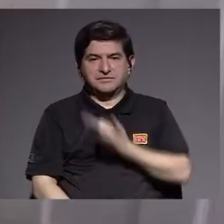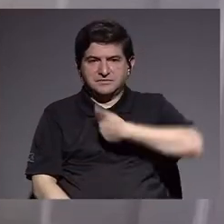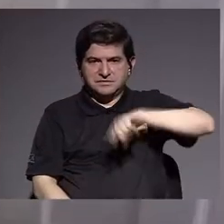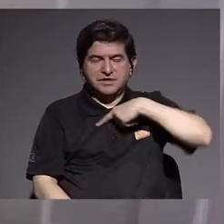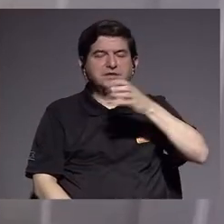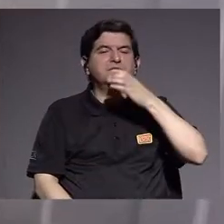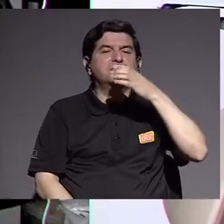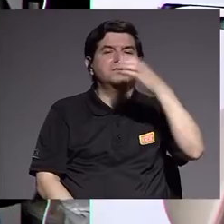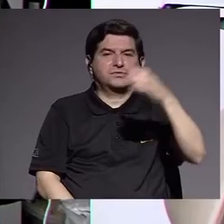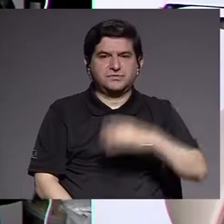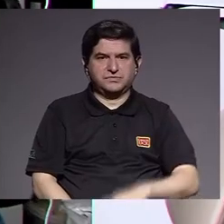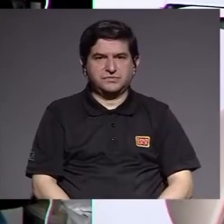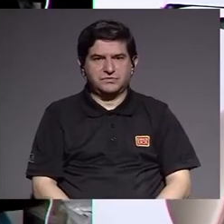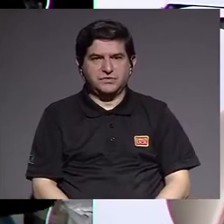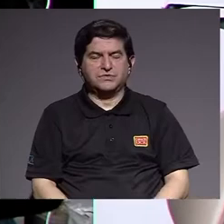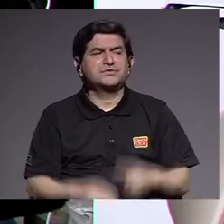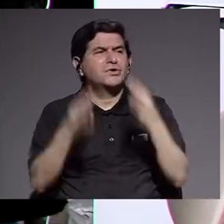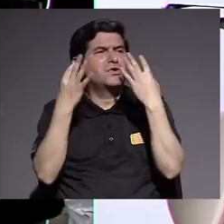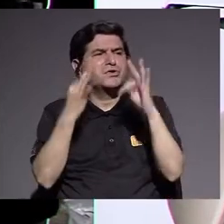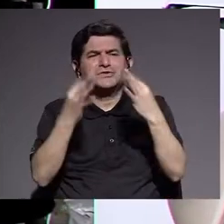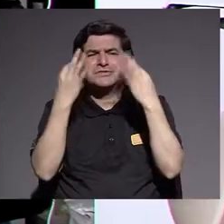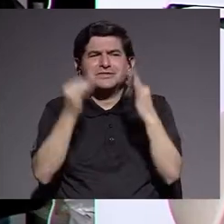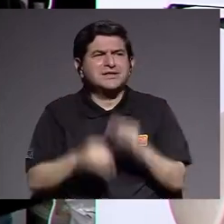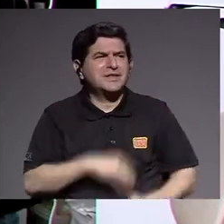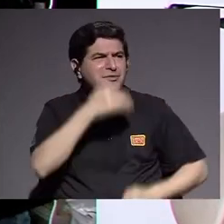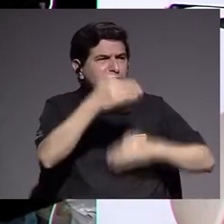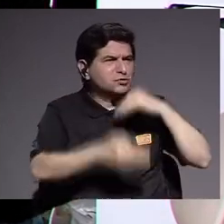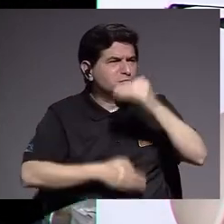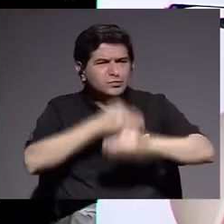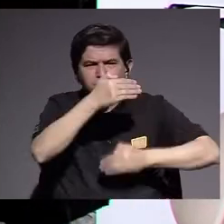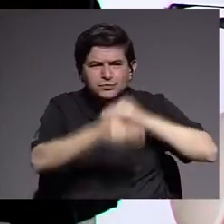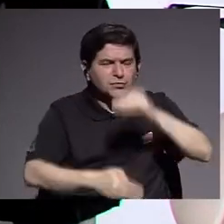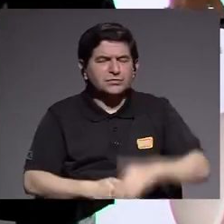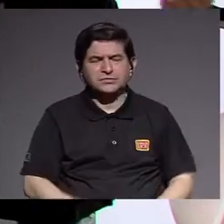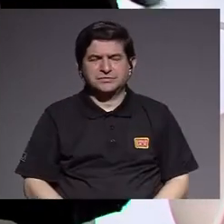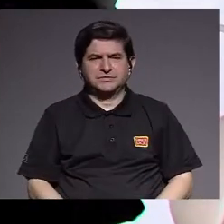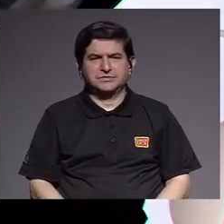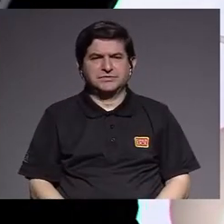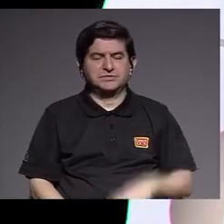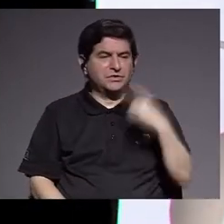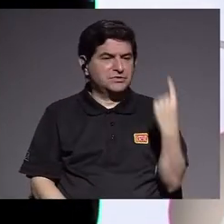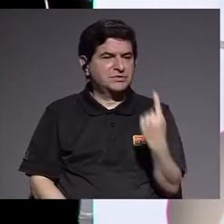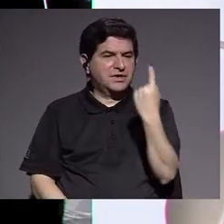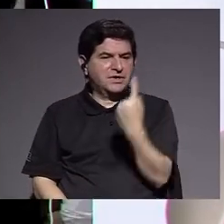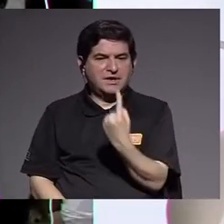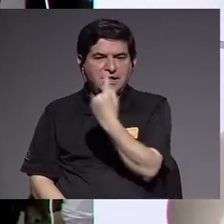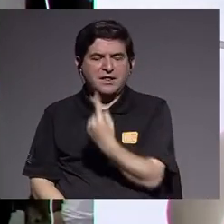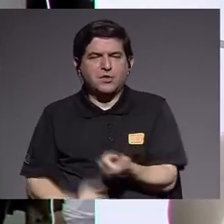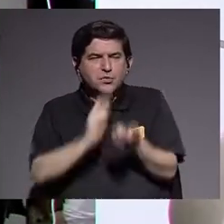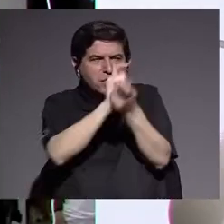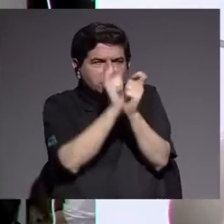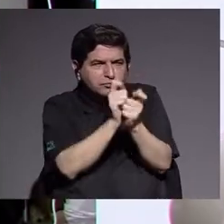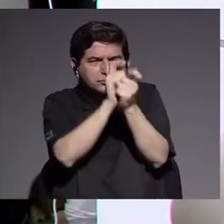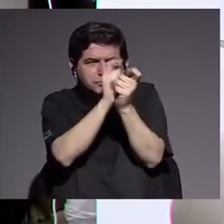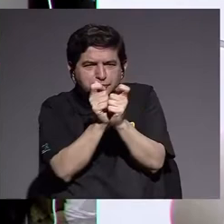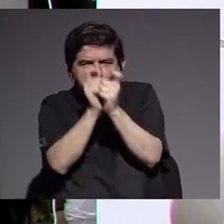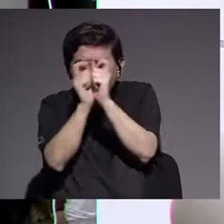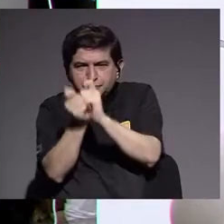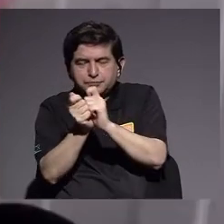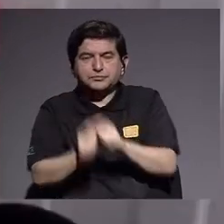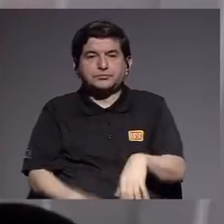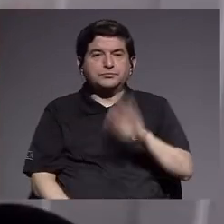pista entonces si nosotros en las recomendaciones que tratamos de hacer como protocolos después cada a cada un todólogo lo va